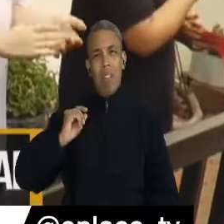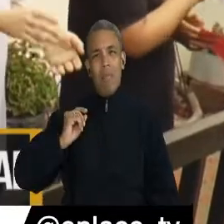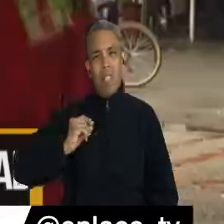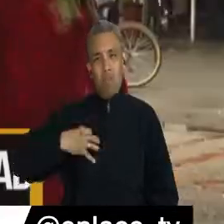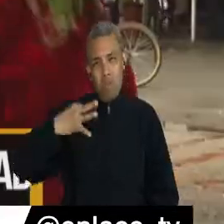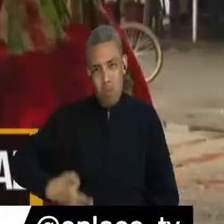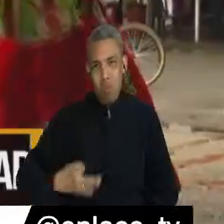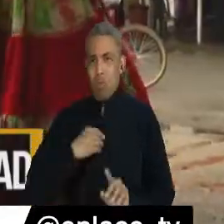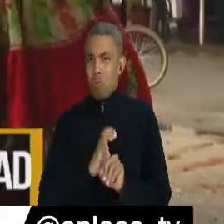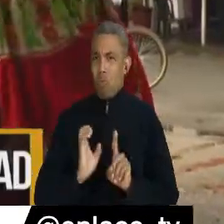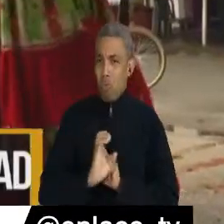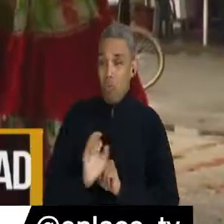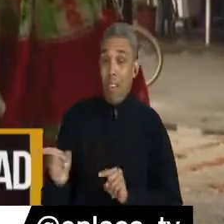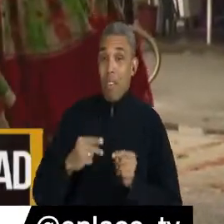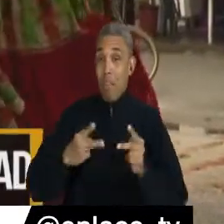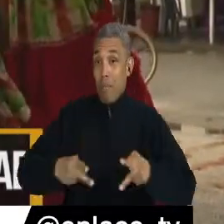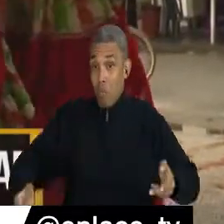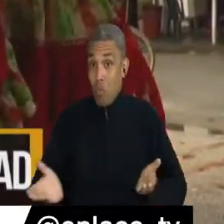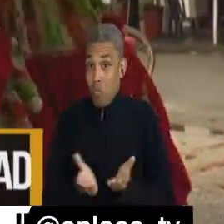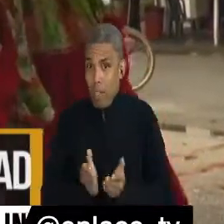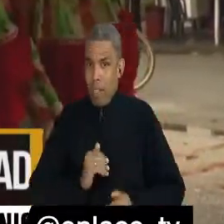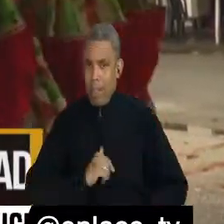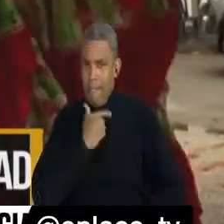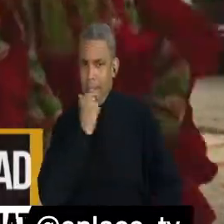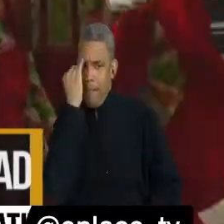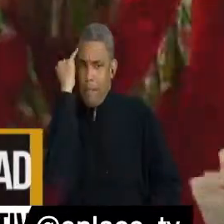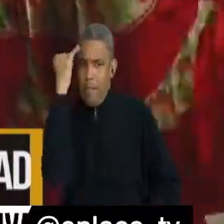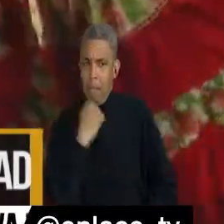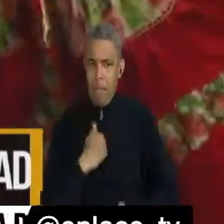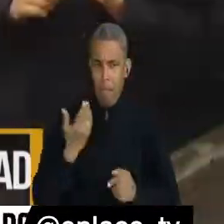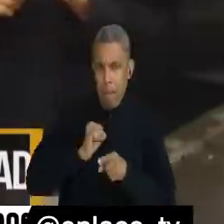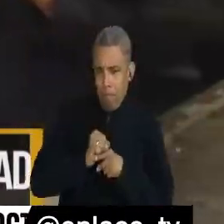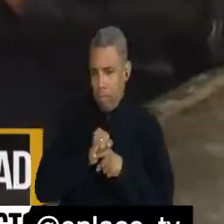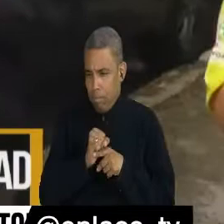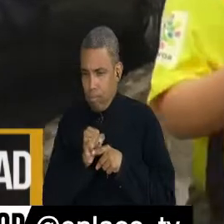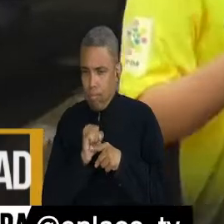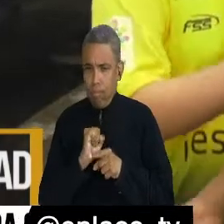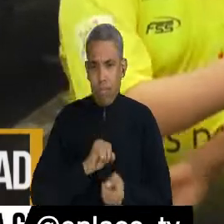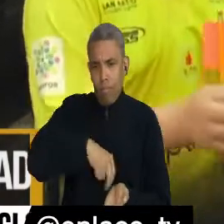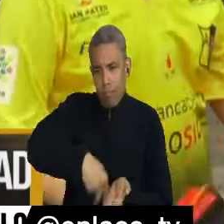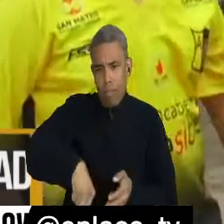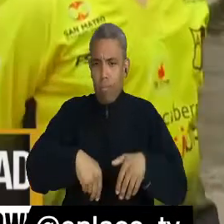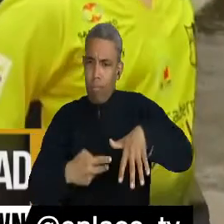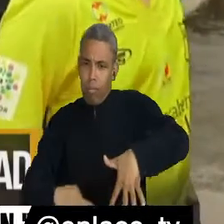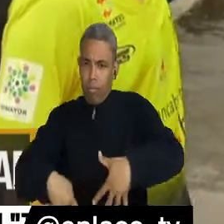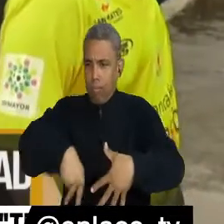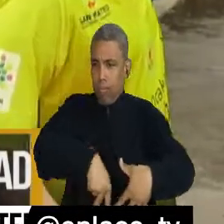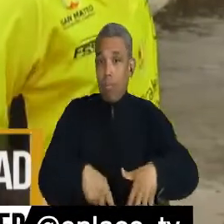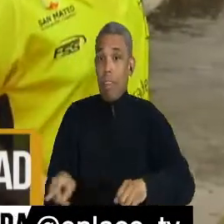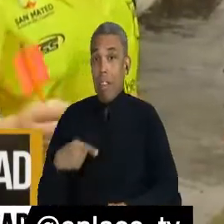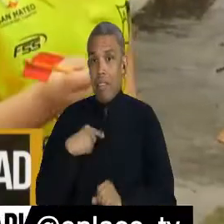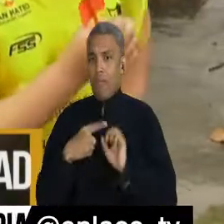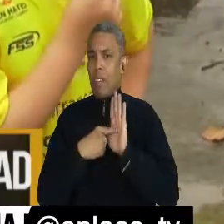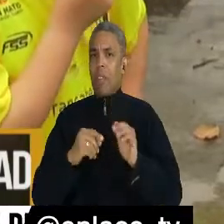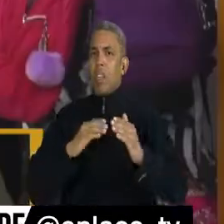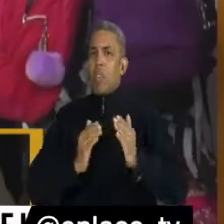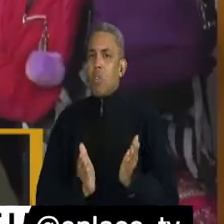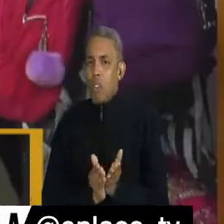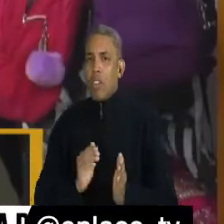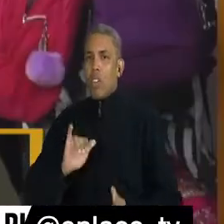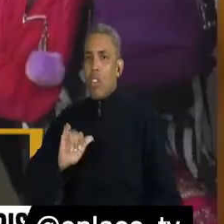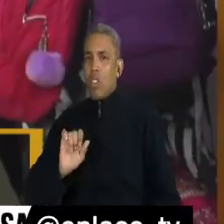planearon un baile muy hermoso, además tenemos canciones autóctonas de nuestra Barranca Bermeja. El Colegio Yariguíes es un